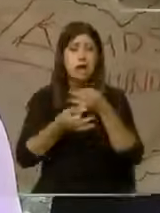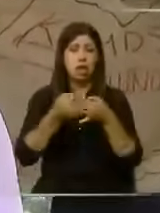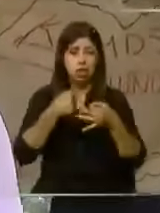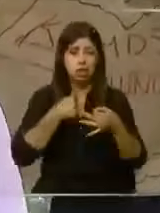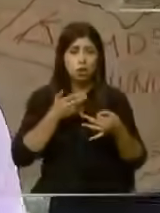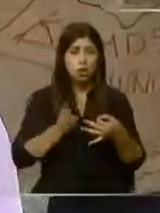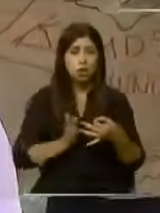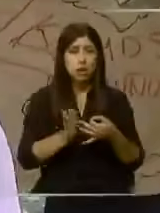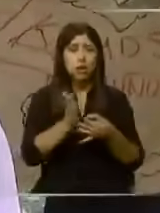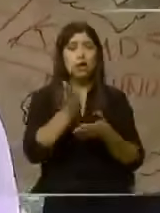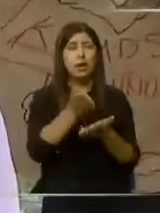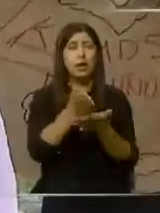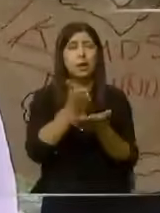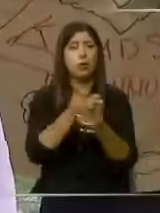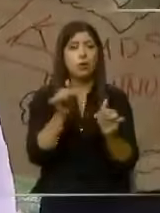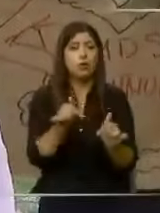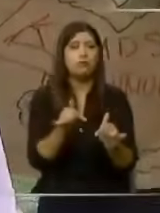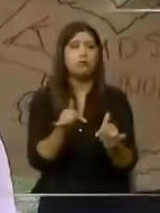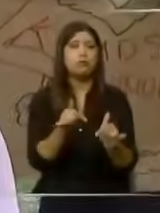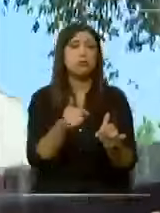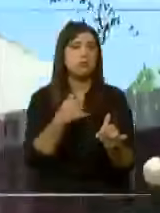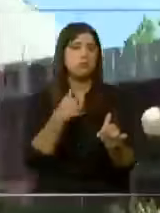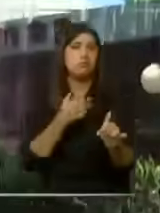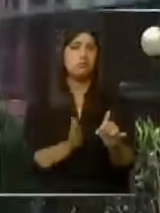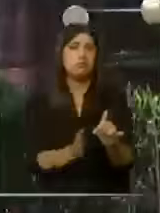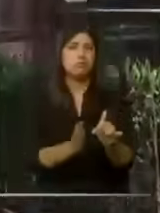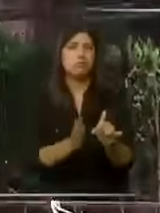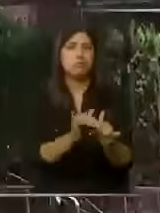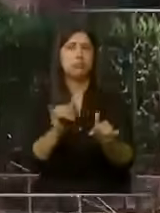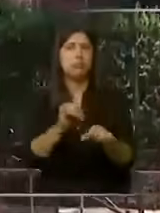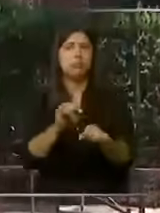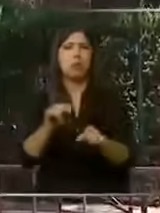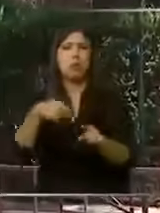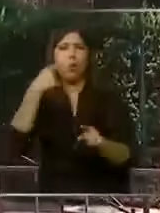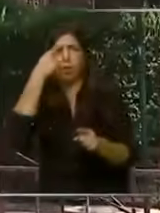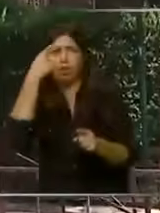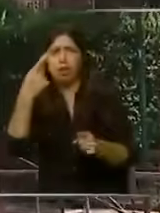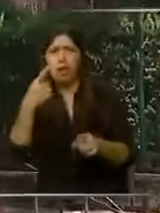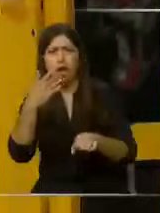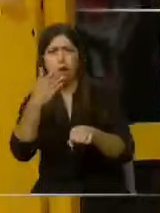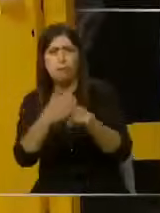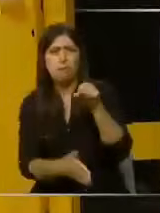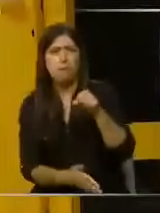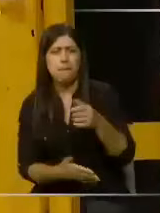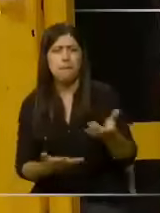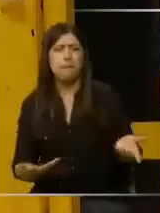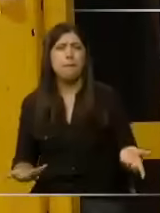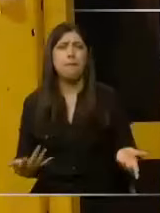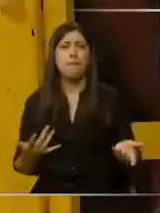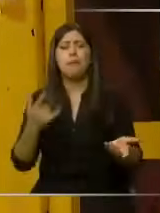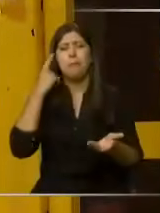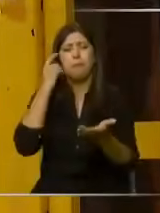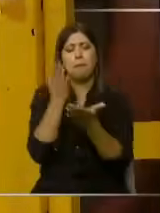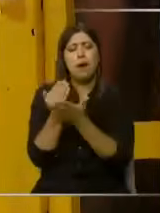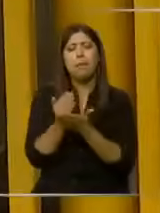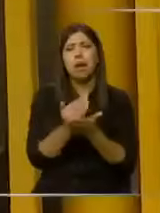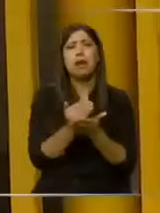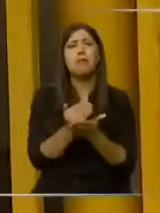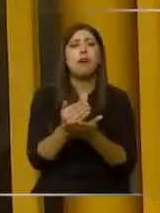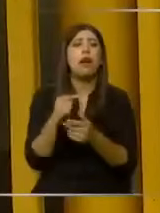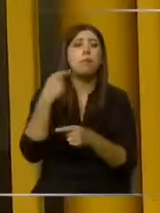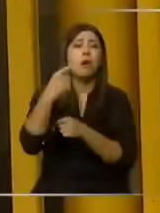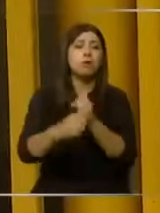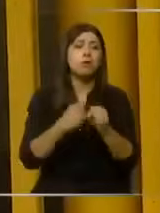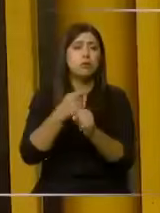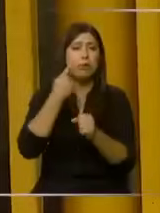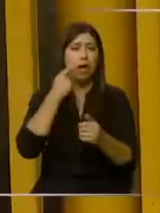yo permanecía en el colegio y que por lo tanto yo debía seguir. Y por eso jamás lo esperó. Ya pensaba en preparar el próximo año académico, pero ahora su preocupación